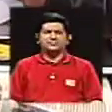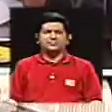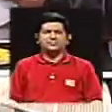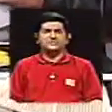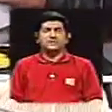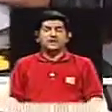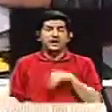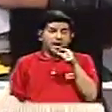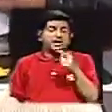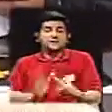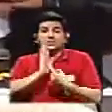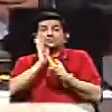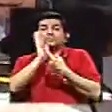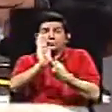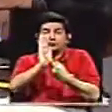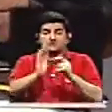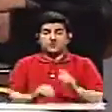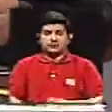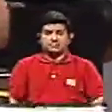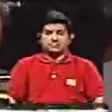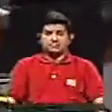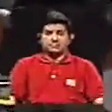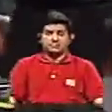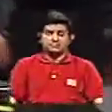se lo hicieron ver